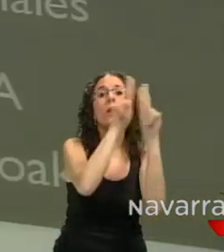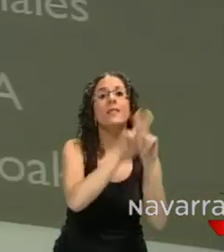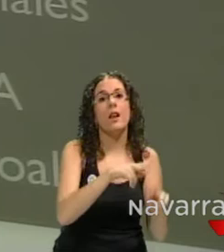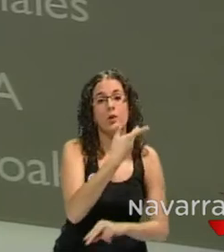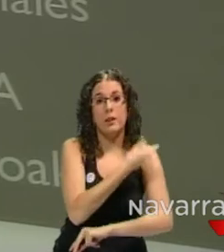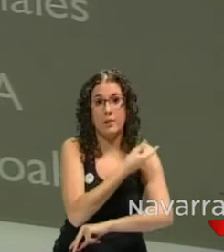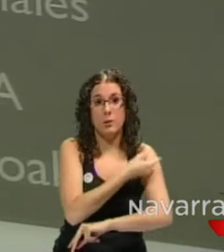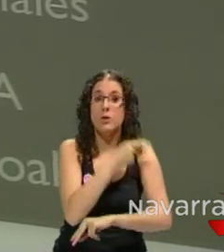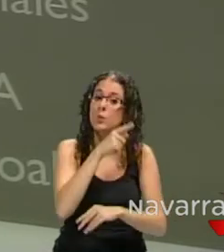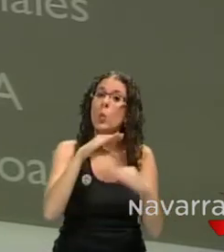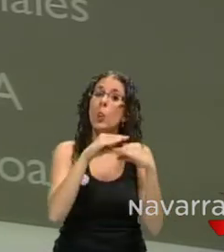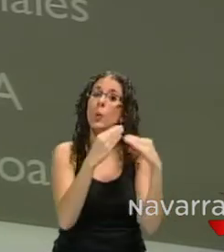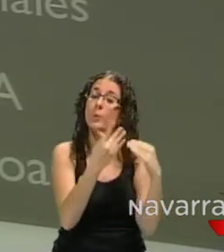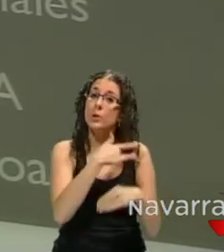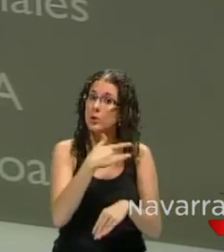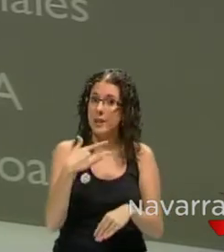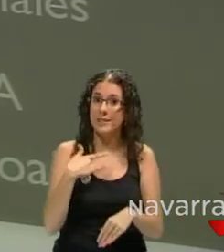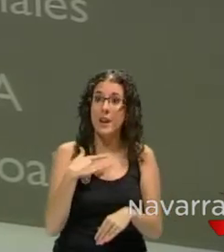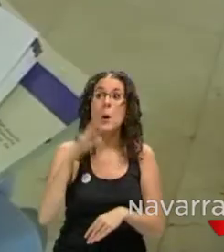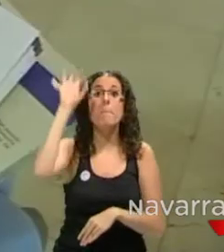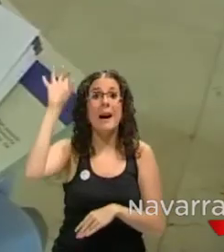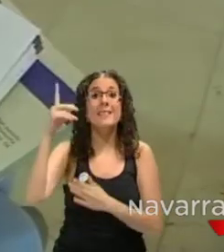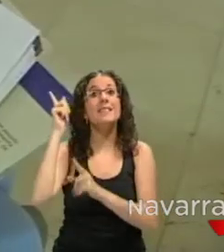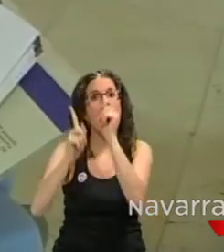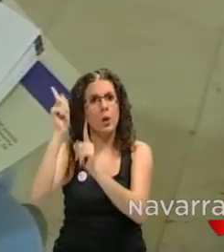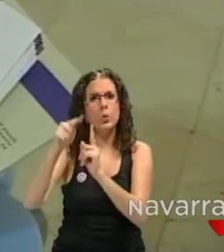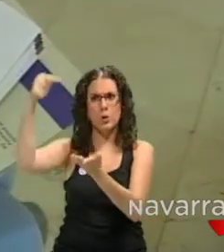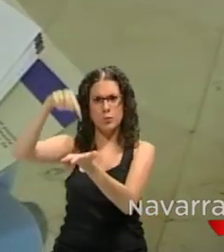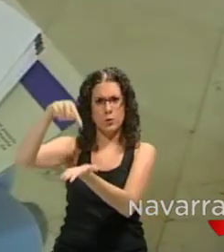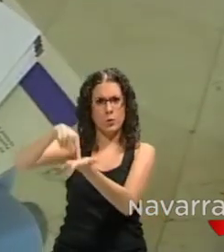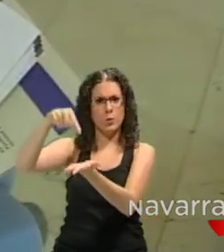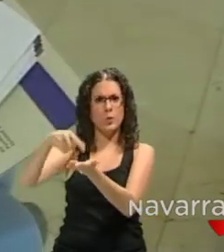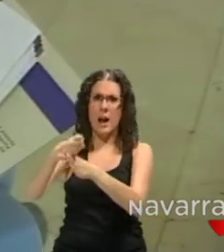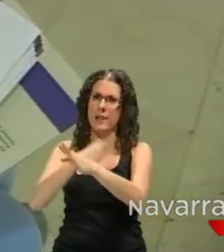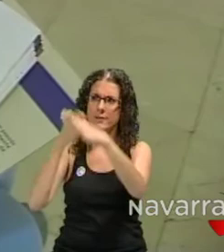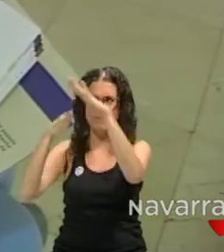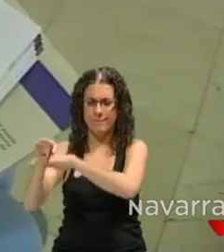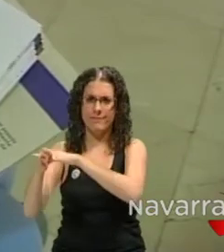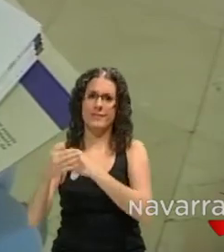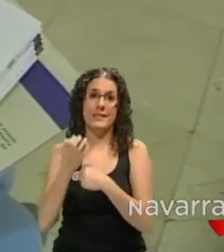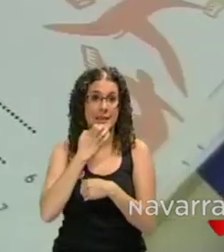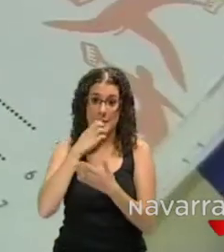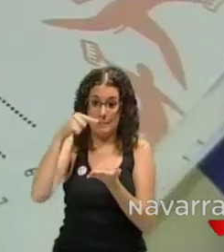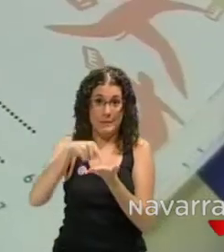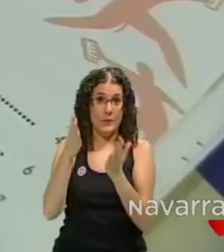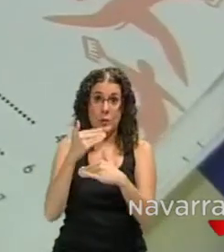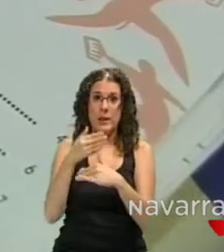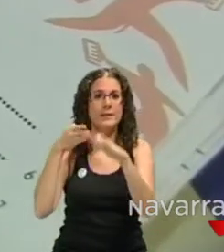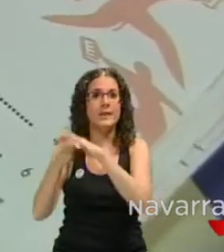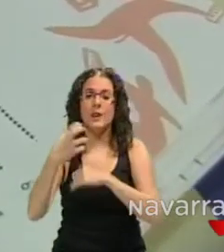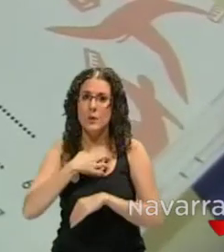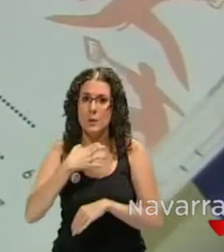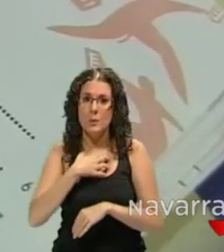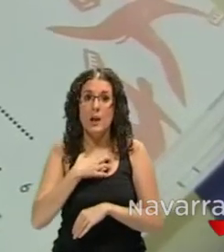sanitario exigido como requisito de entrada en algunos países. En el caso, por ejemplo, de Arabia Saudí, también piden la vacuna contra